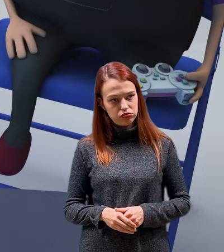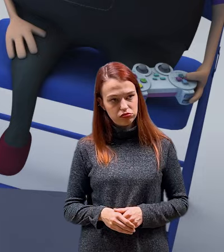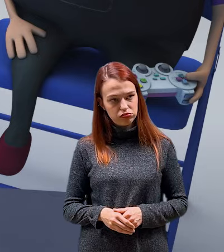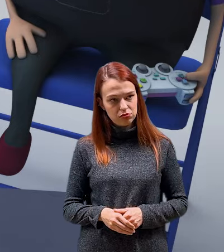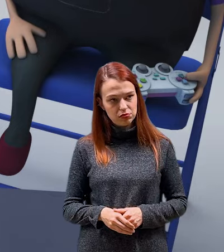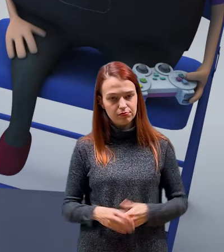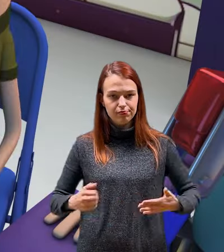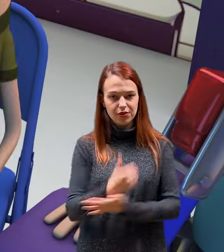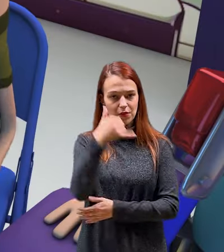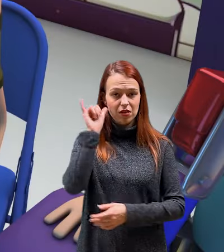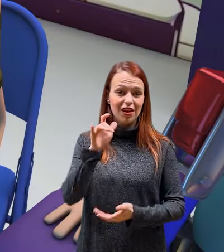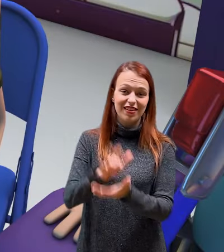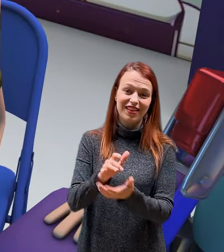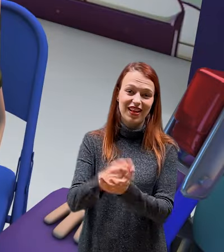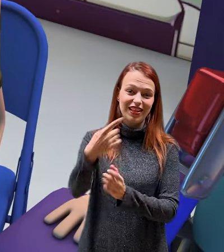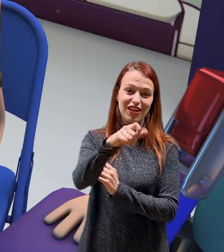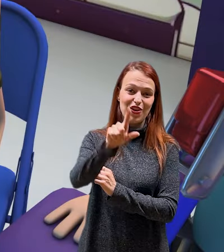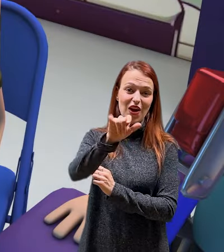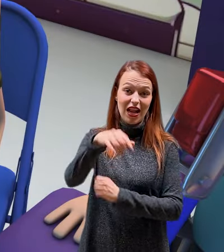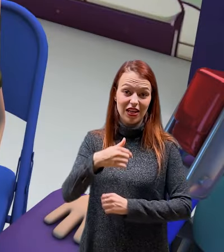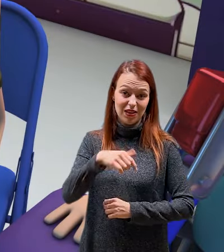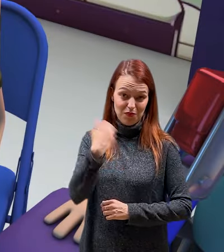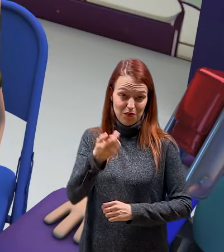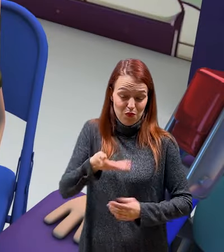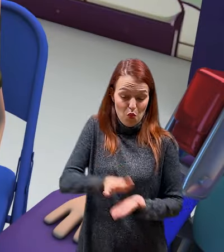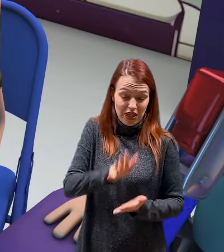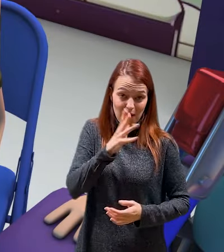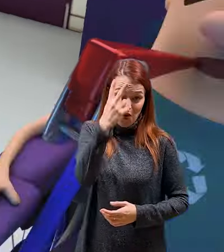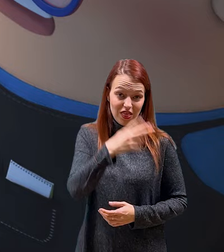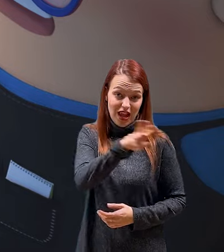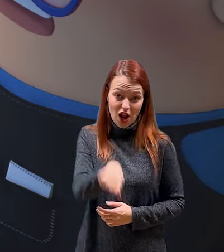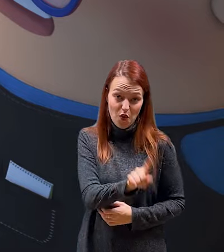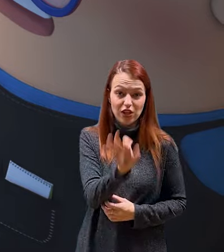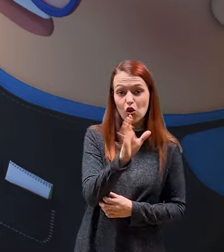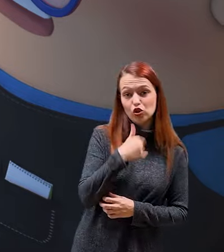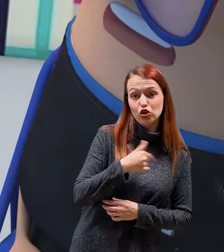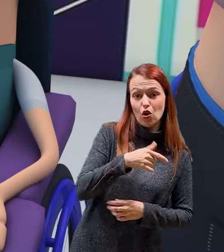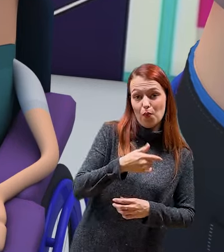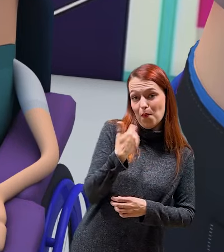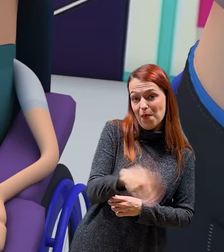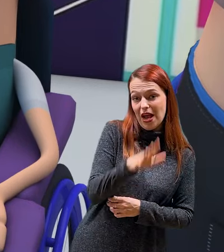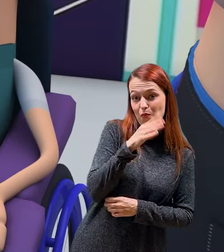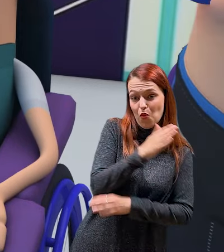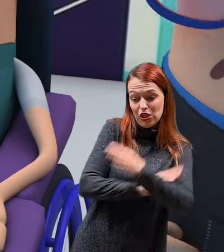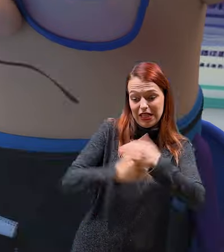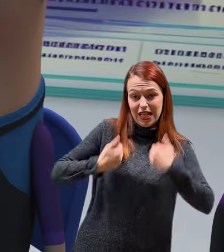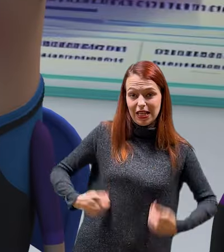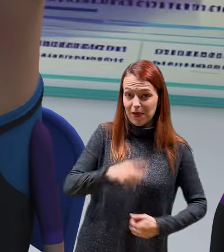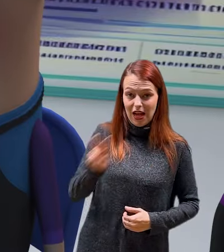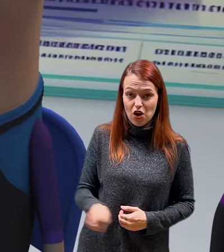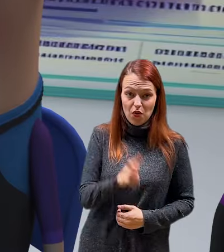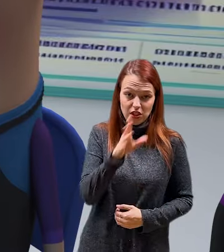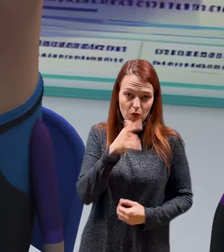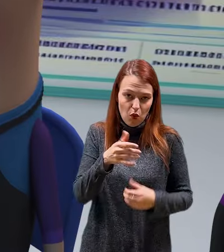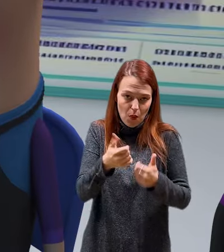arco! ¡Oh, vaya! Tranquilo, Gali. No me han matado por mi ceguera. Ni a mí por mi tetraplegia. El videojuego